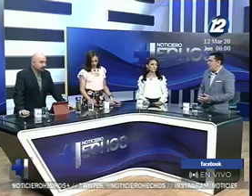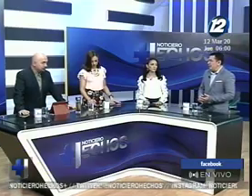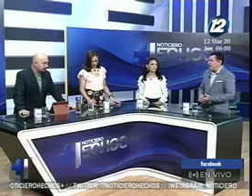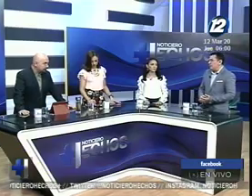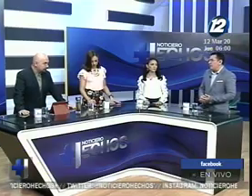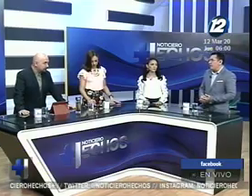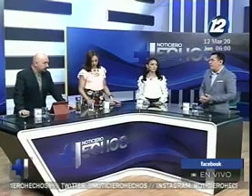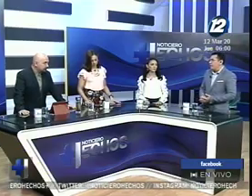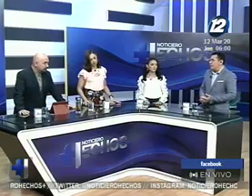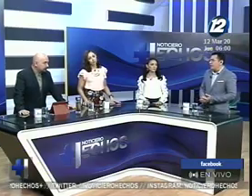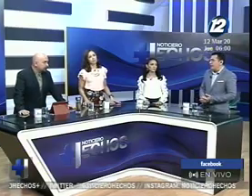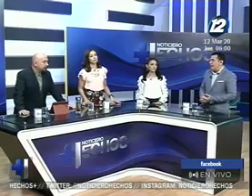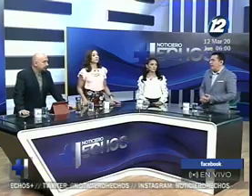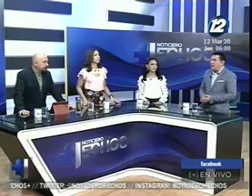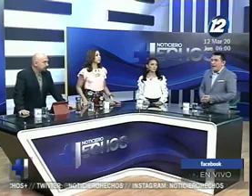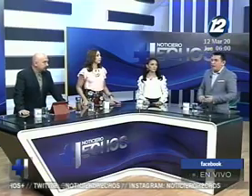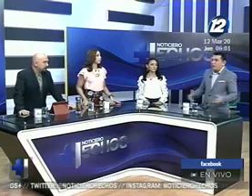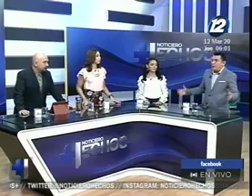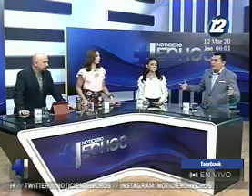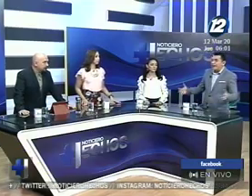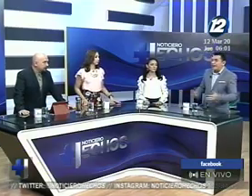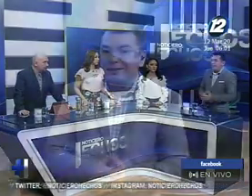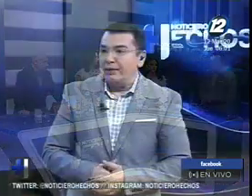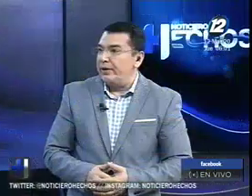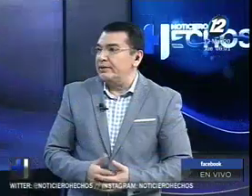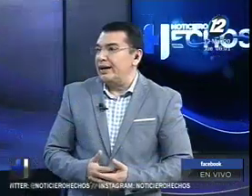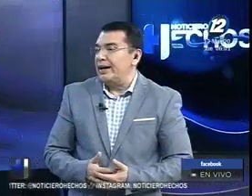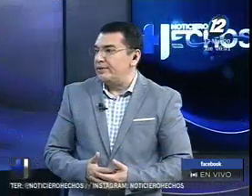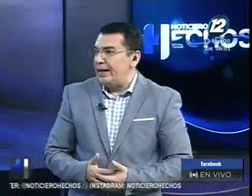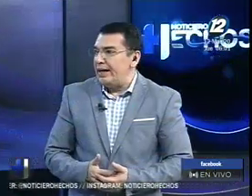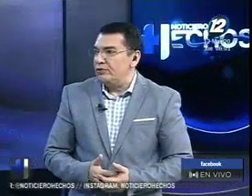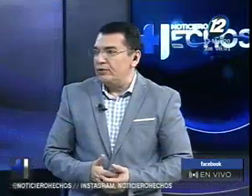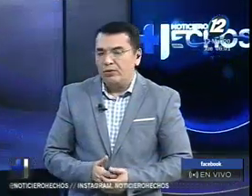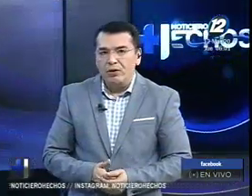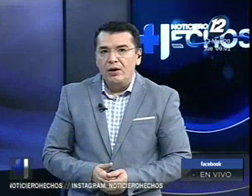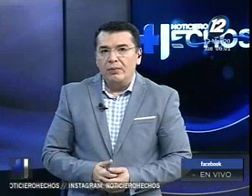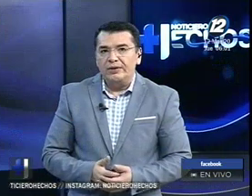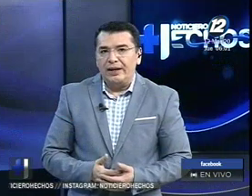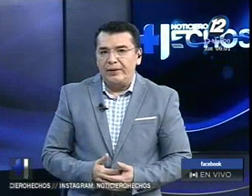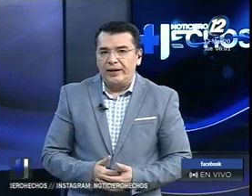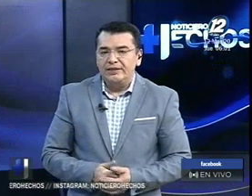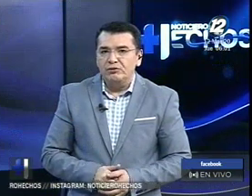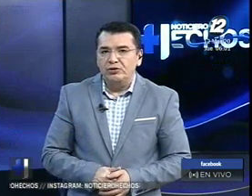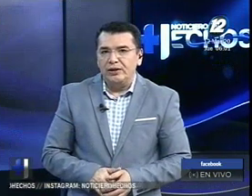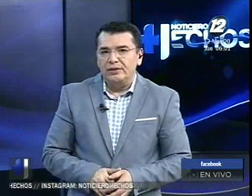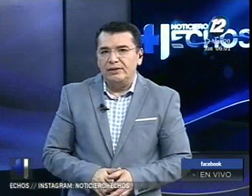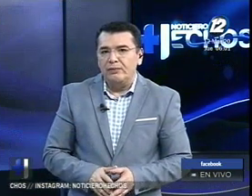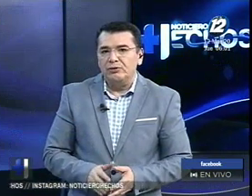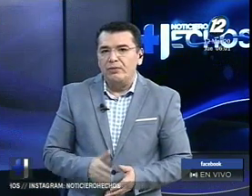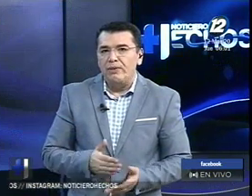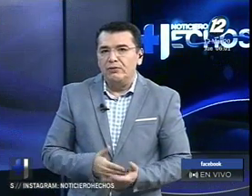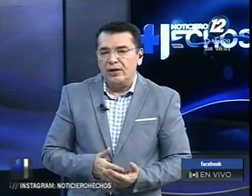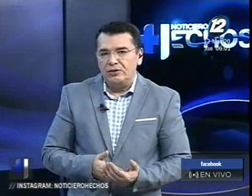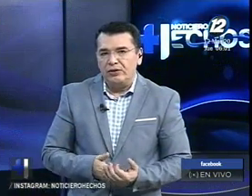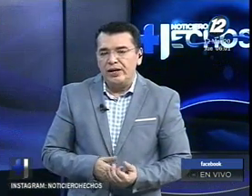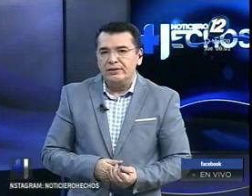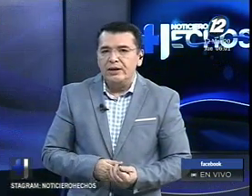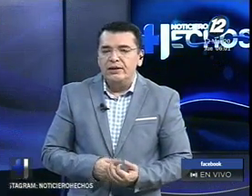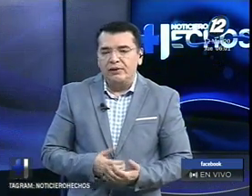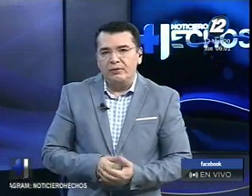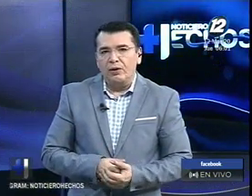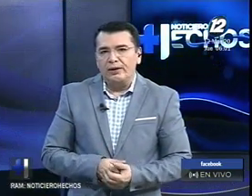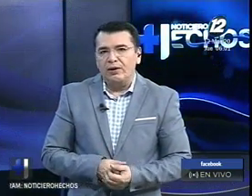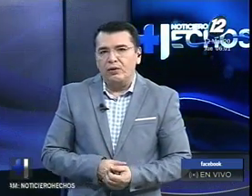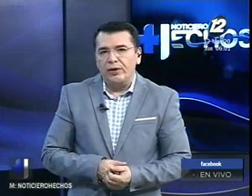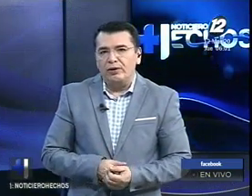ellos en tejas que son tan famosos y tan esos espacios tan grandes también están cancelados debido pues al emergencia muchos artistas han puesto en pausa sus giras